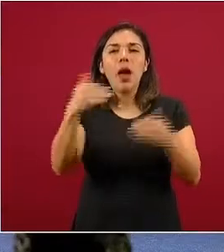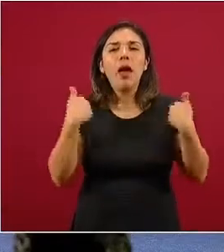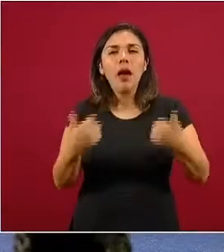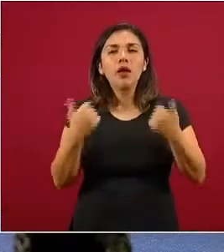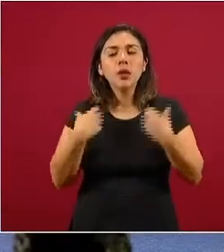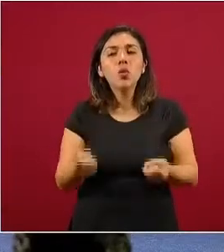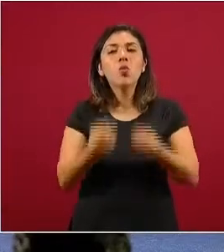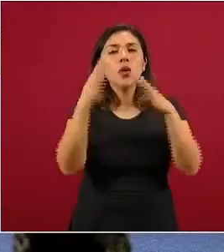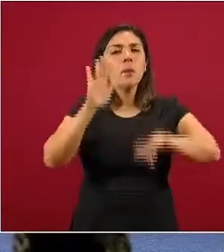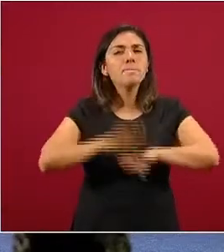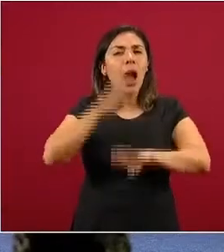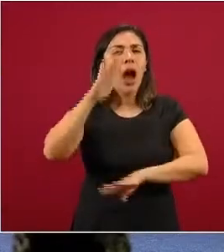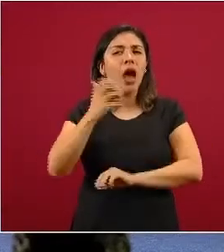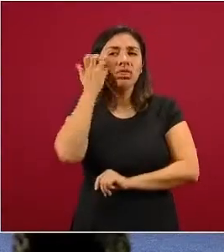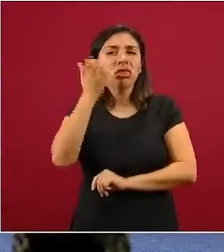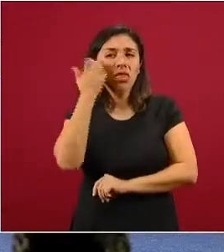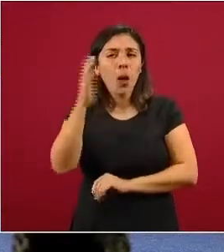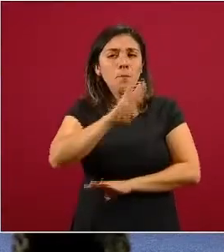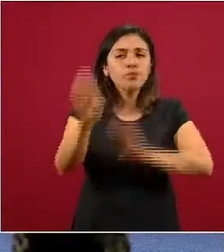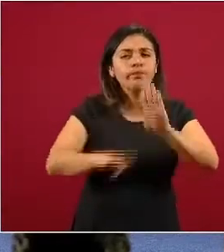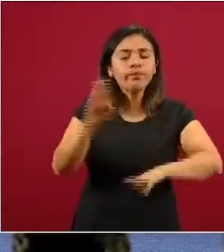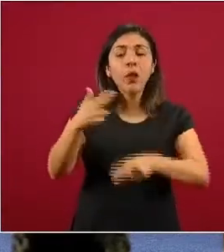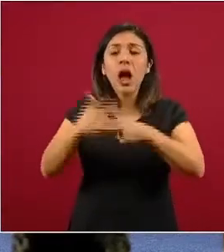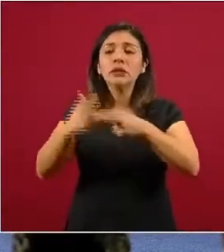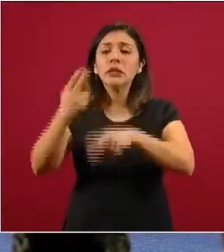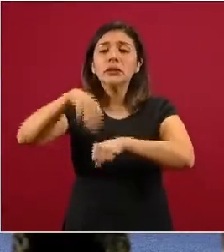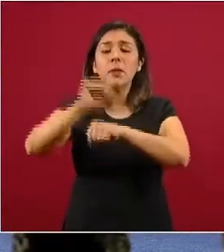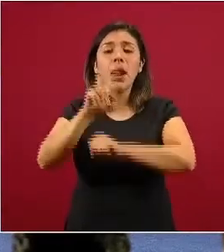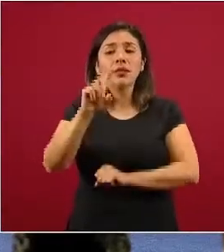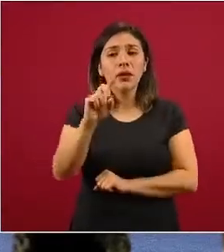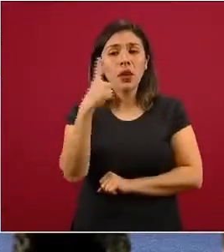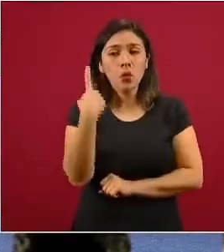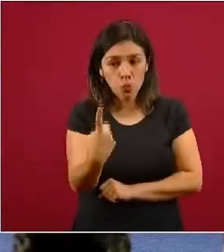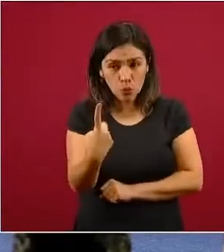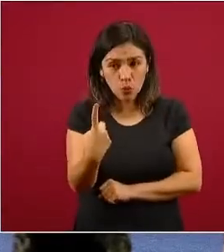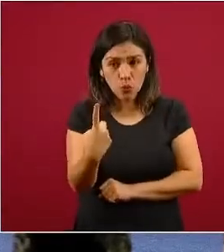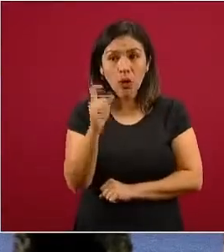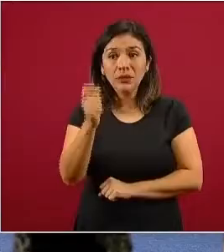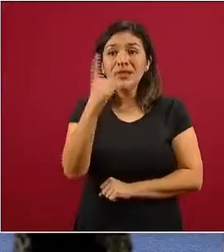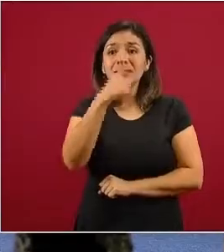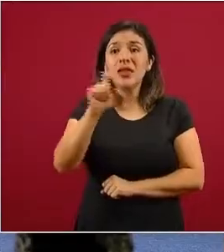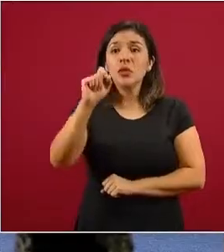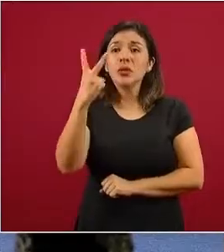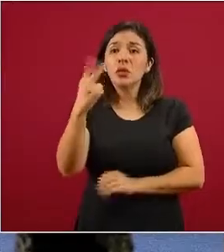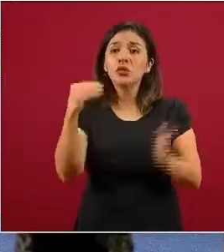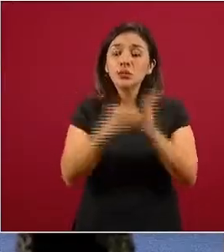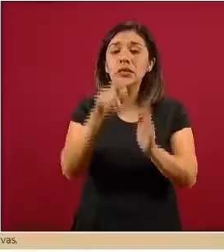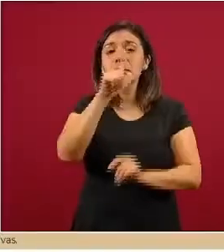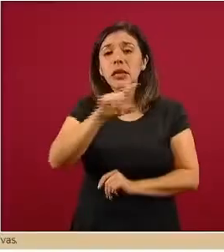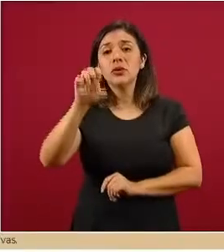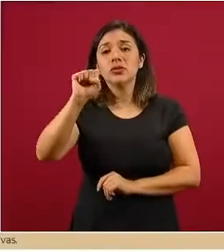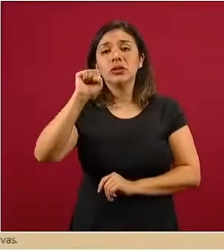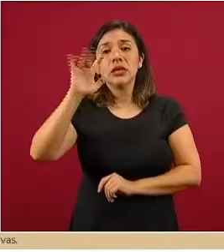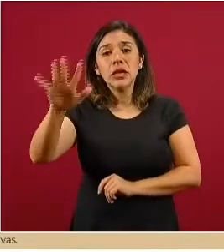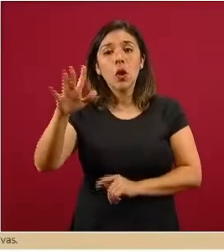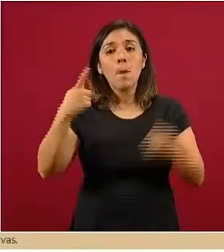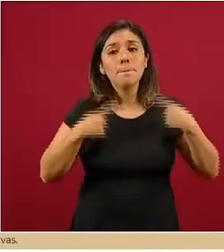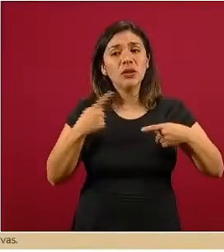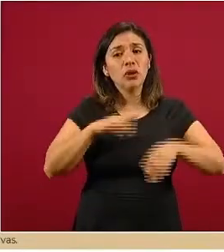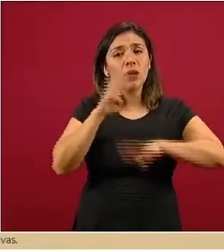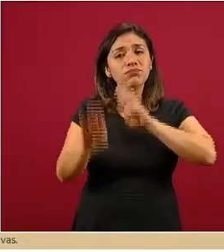confirmadas por COVID, pero todavía existe un tramo importante de otras muertes que pueden ser tanto aquellas muertes